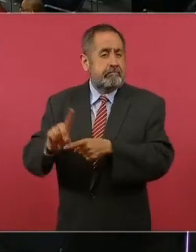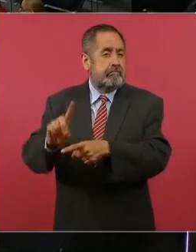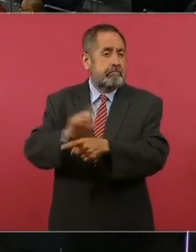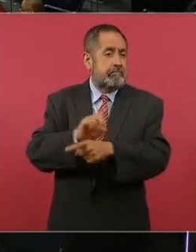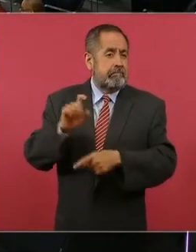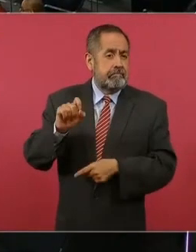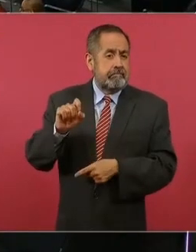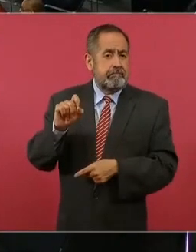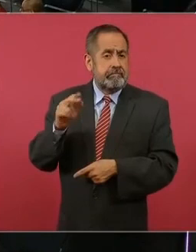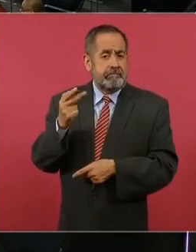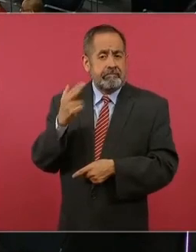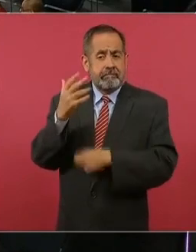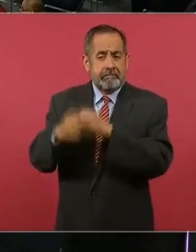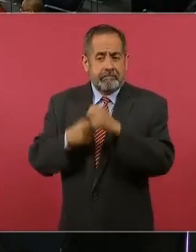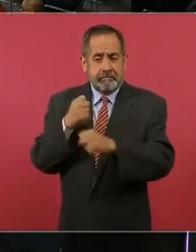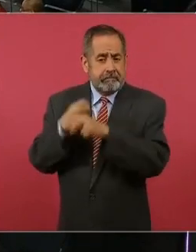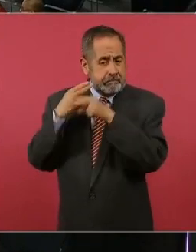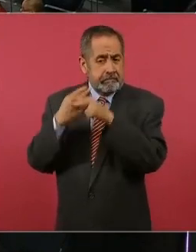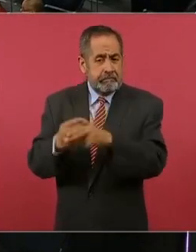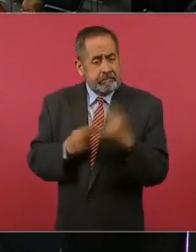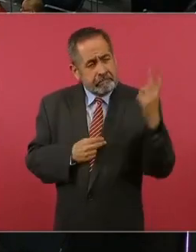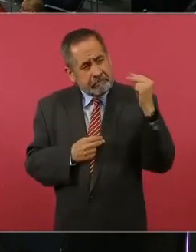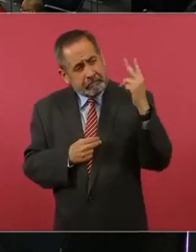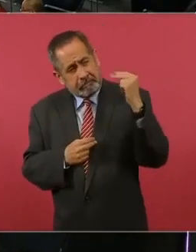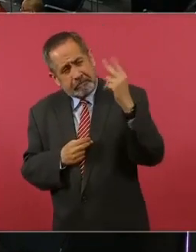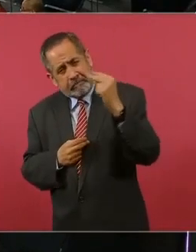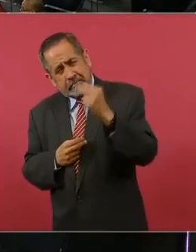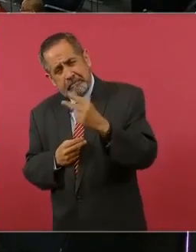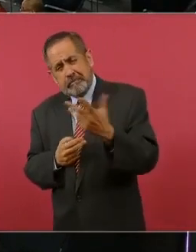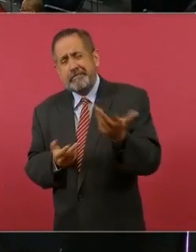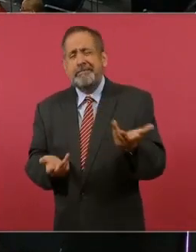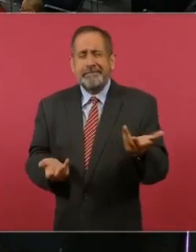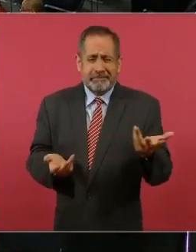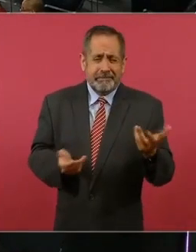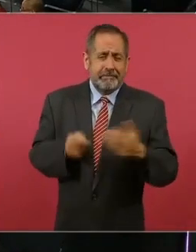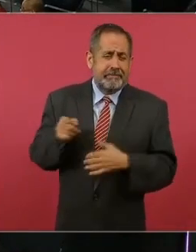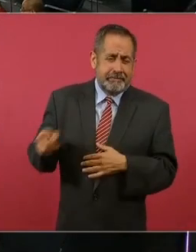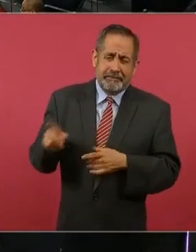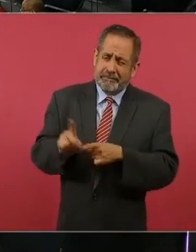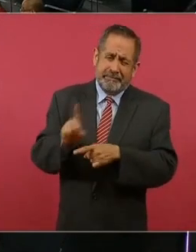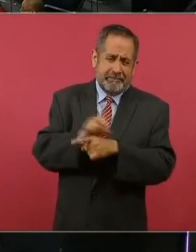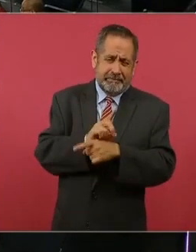que en febrero de este año los cumplió. Entonces, él ha buscado